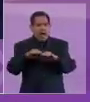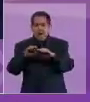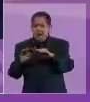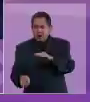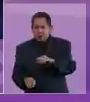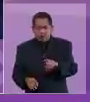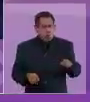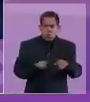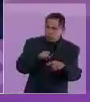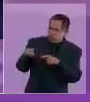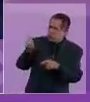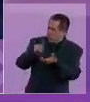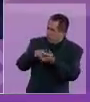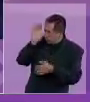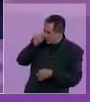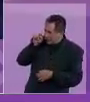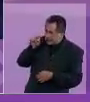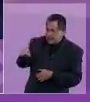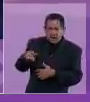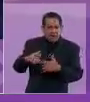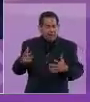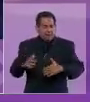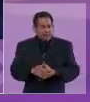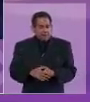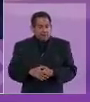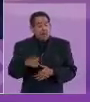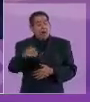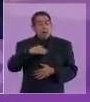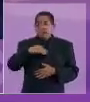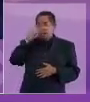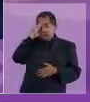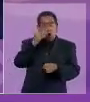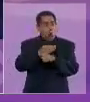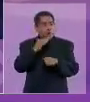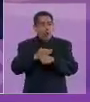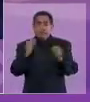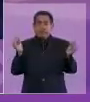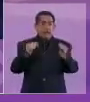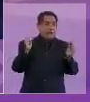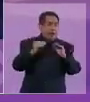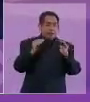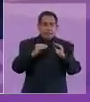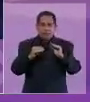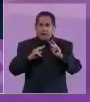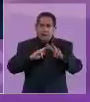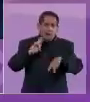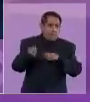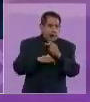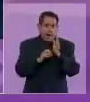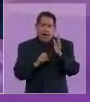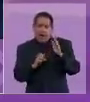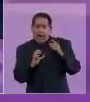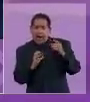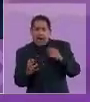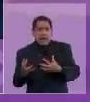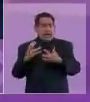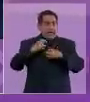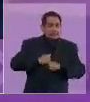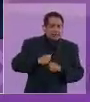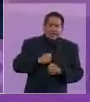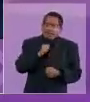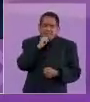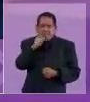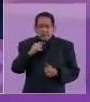tu conciencia. Hasta abajo. Y piensan que aquí en el debate van a remontar 30 puntos que les llevo. O sea,